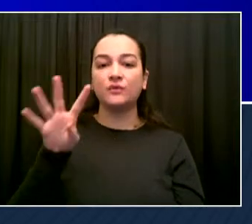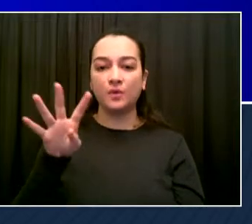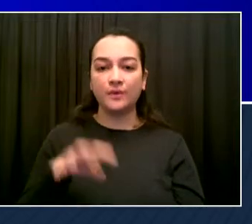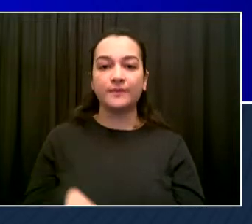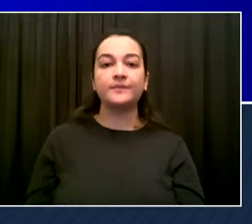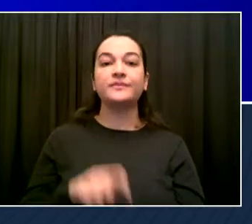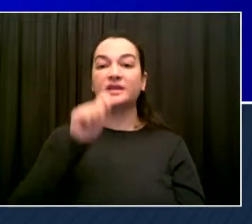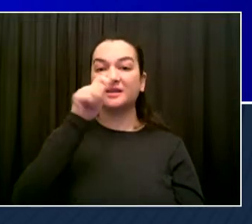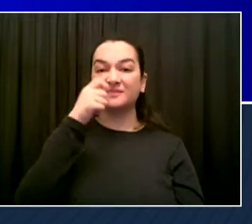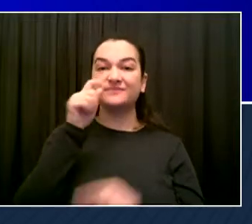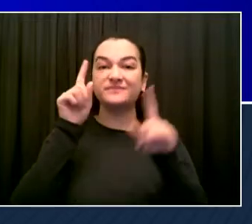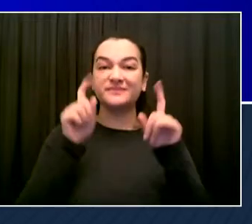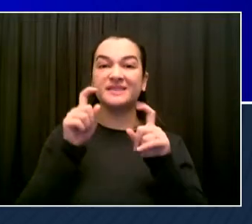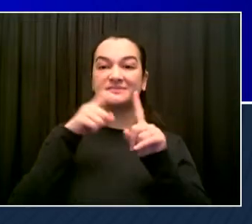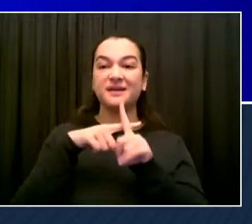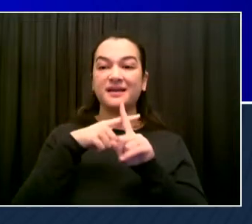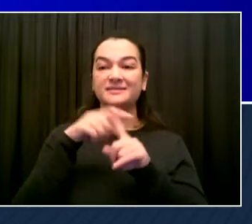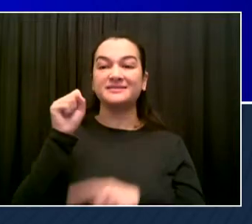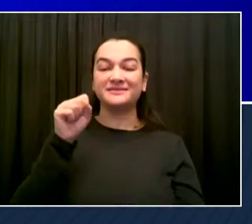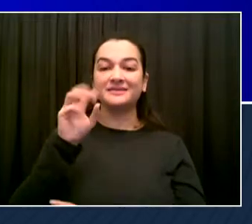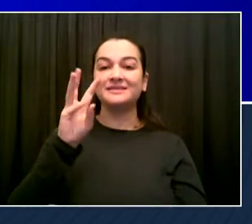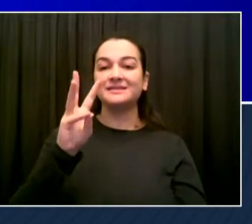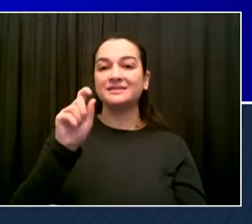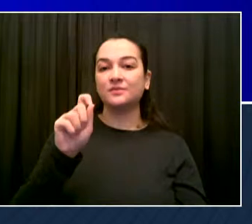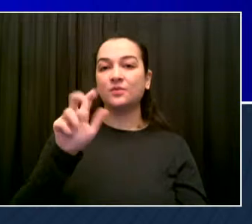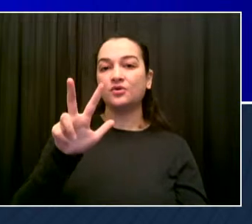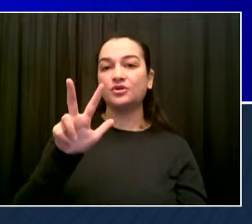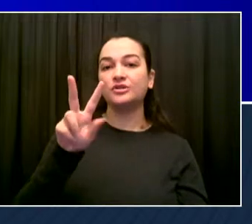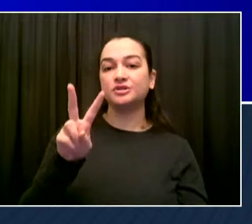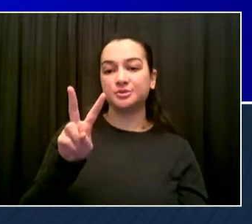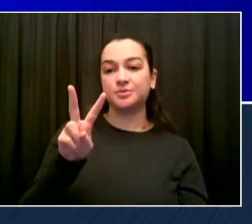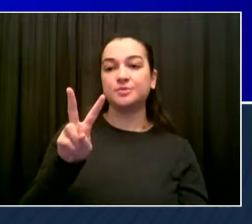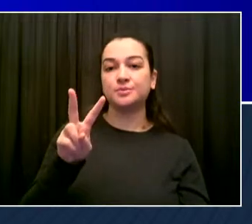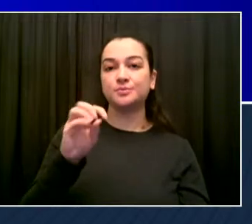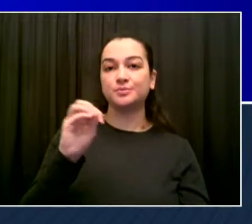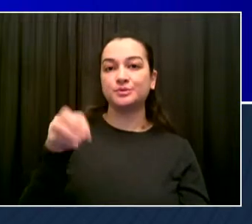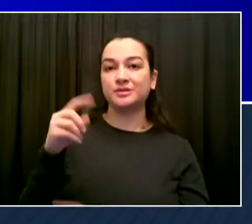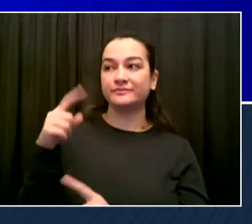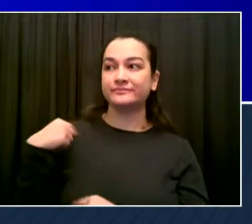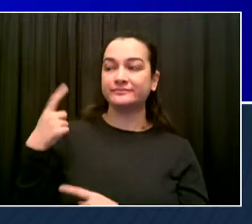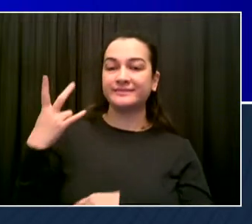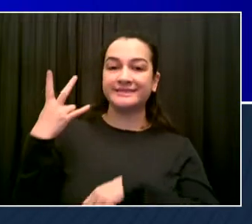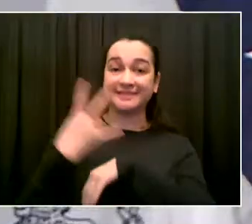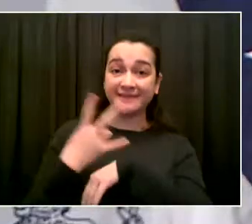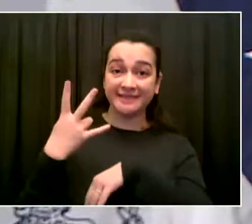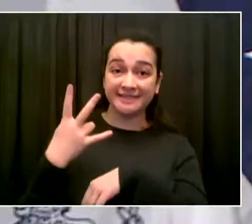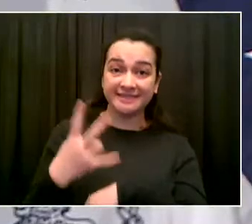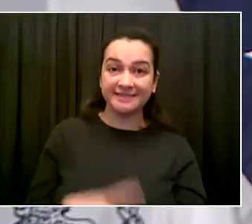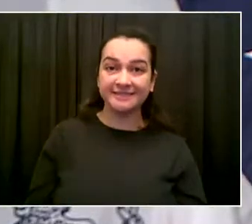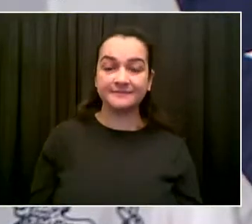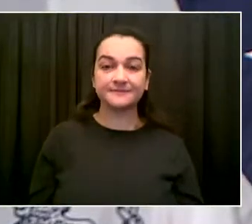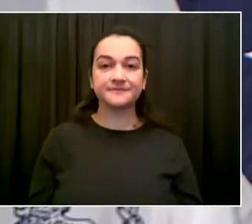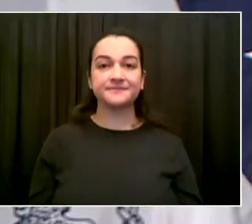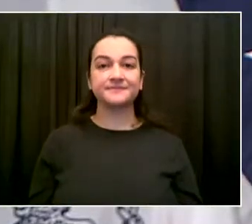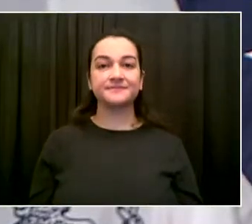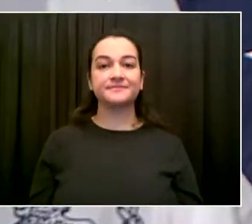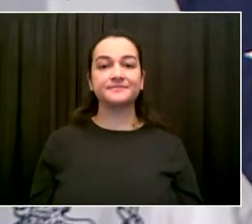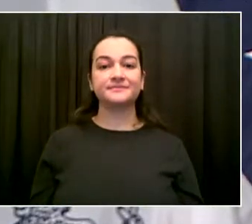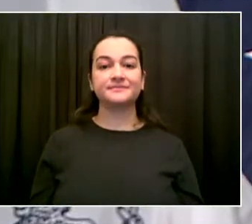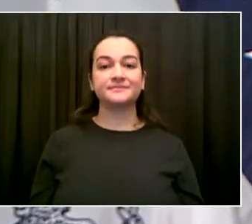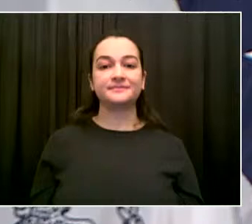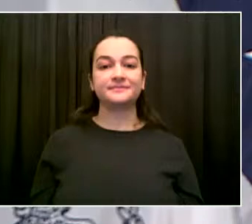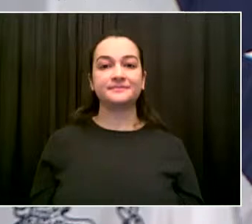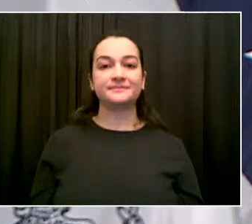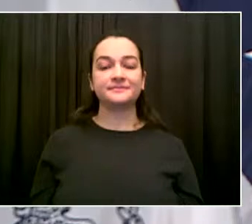citywide for COVID-19. Today's report on a 7-day rolling average, 6.32%. A few words in Spanish on